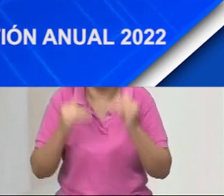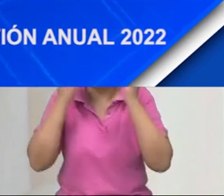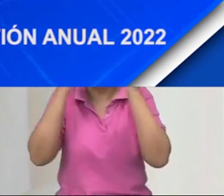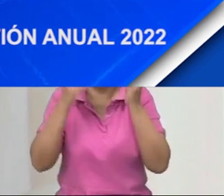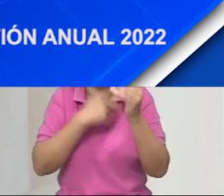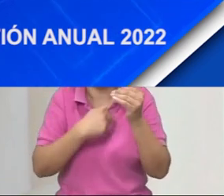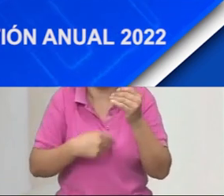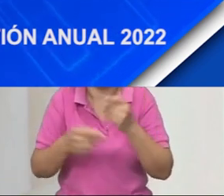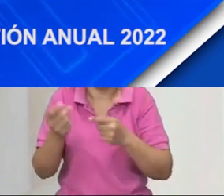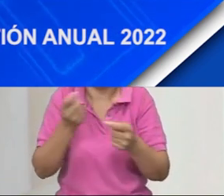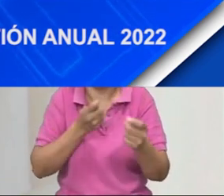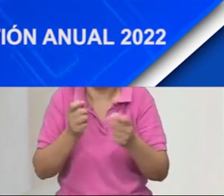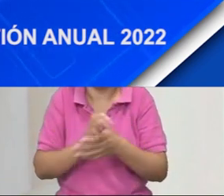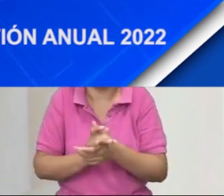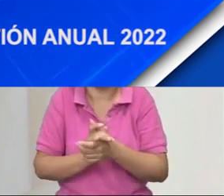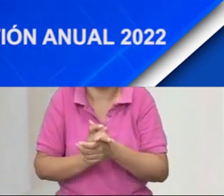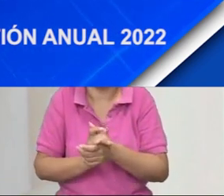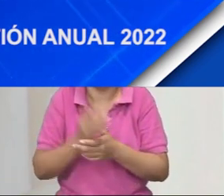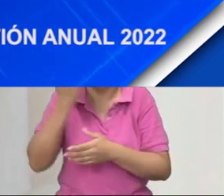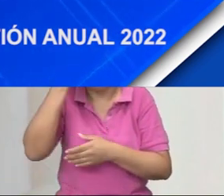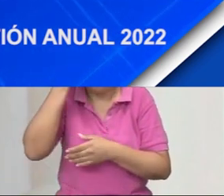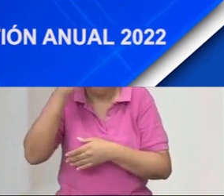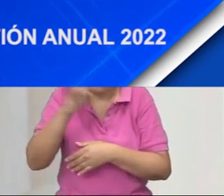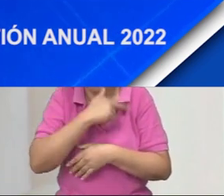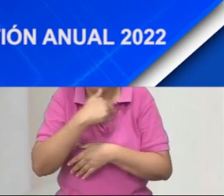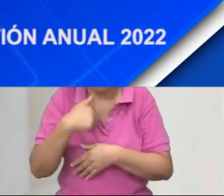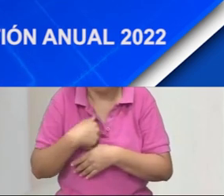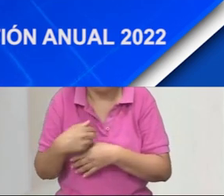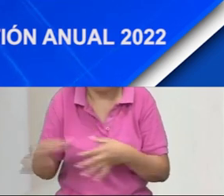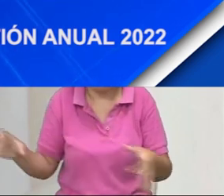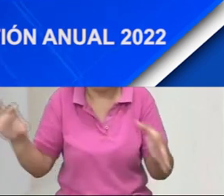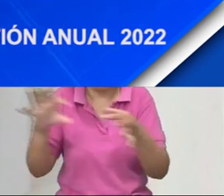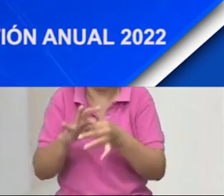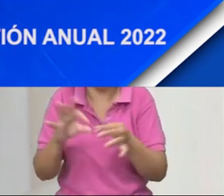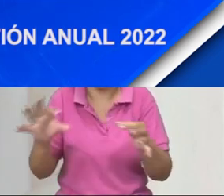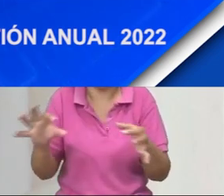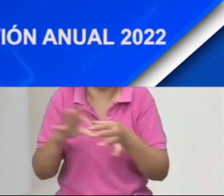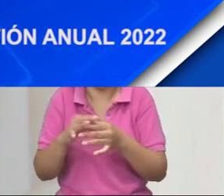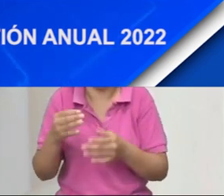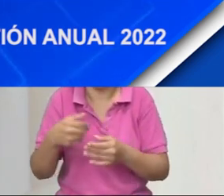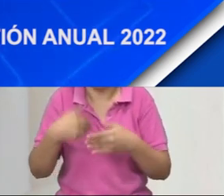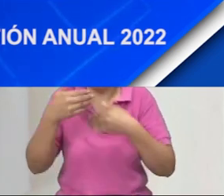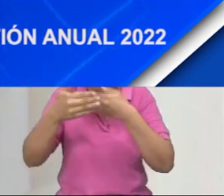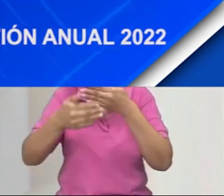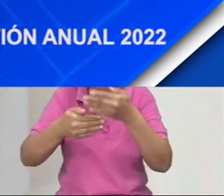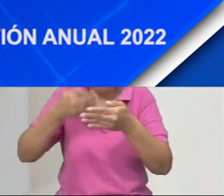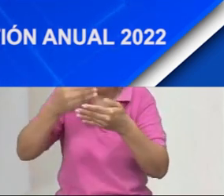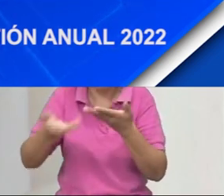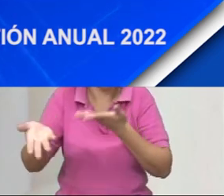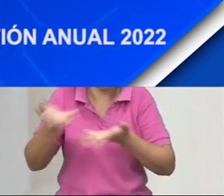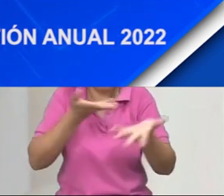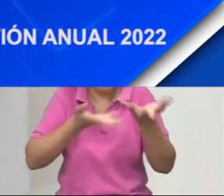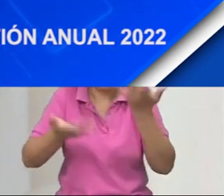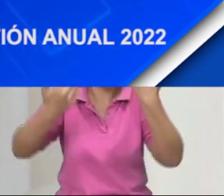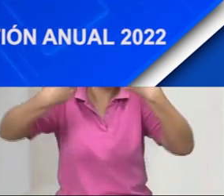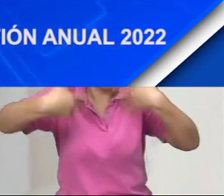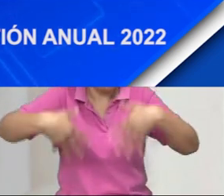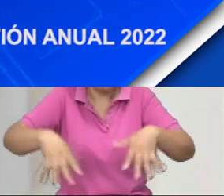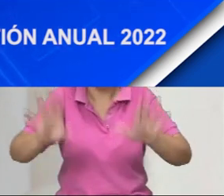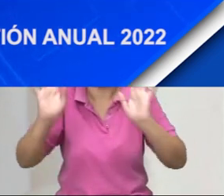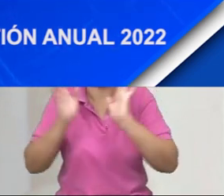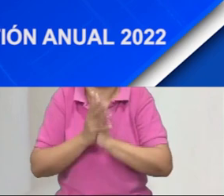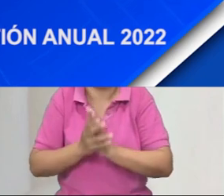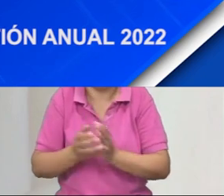en el sector financiero para asegurar que la intermediación sea dinámica a fin de